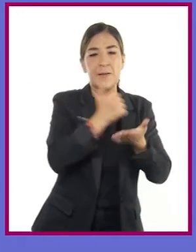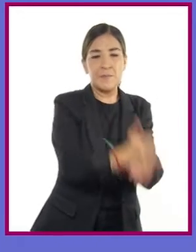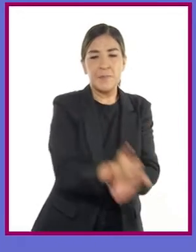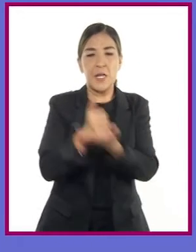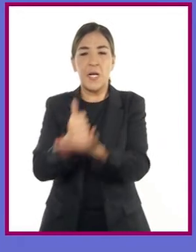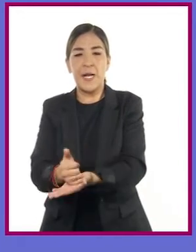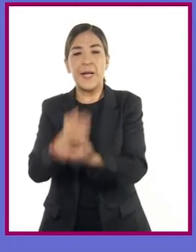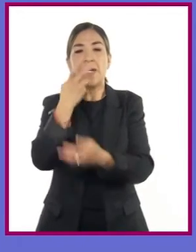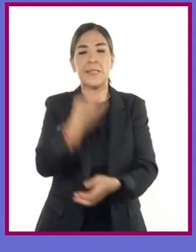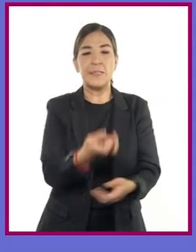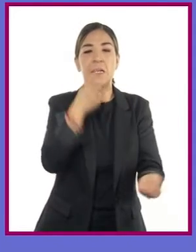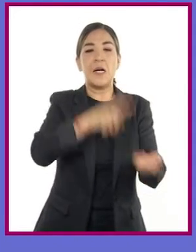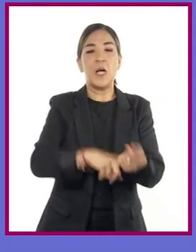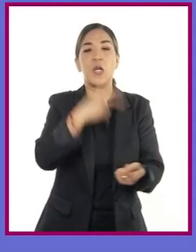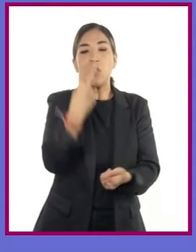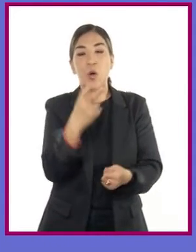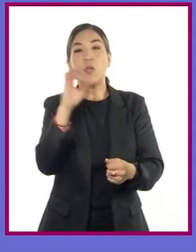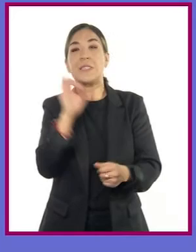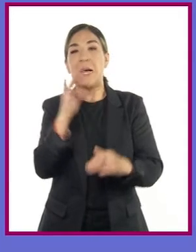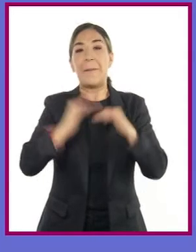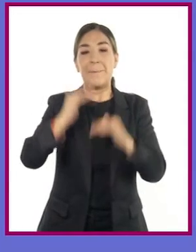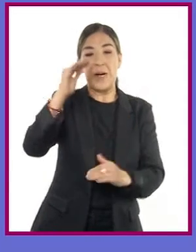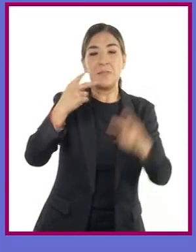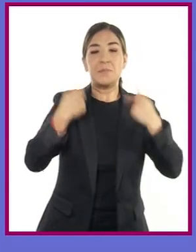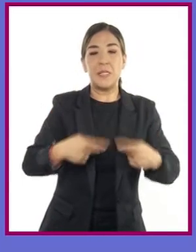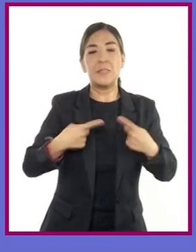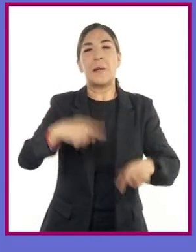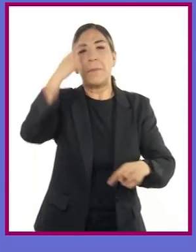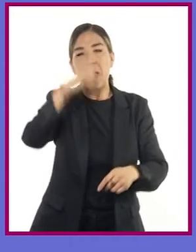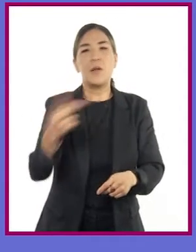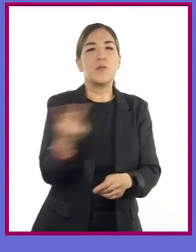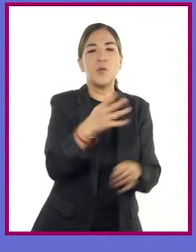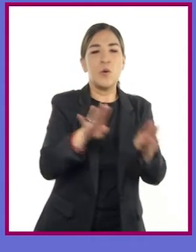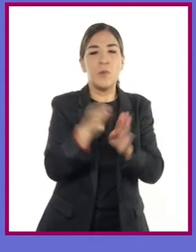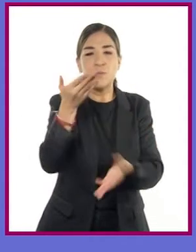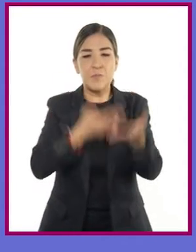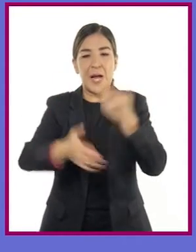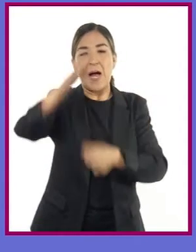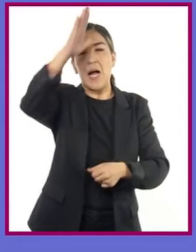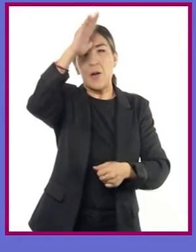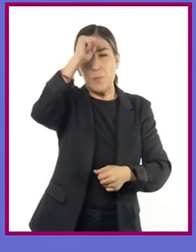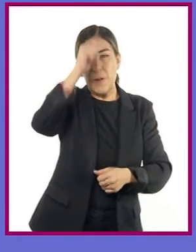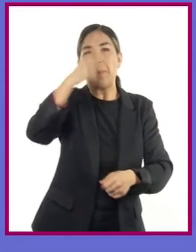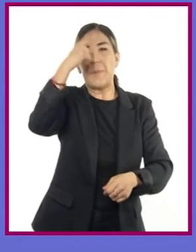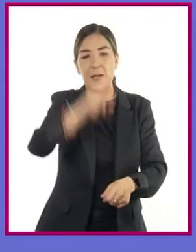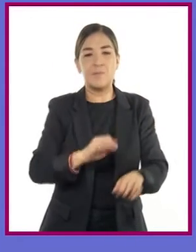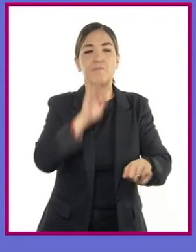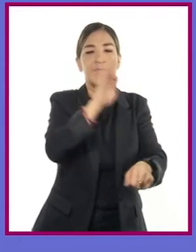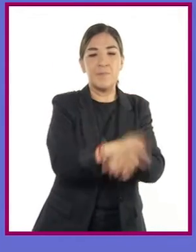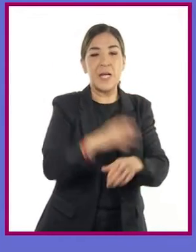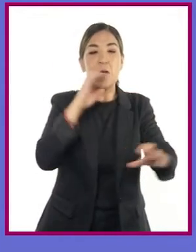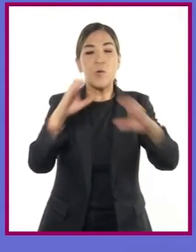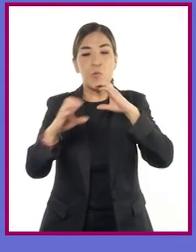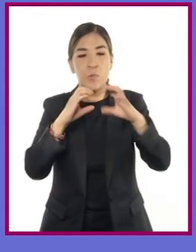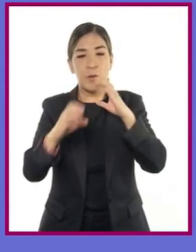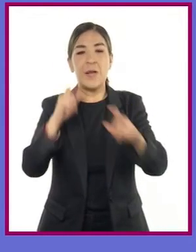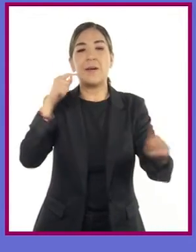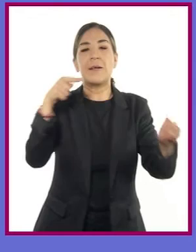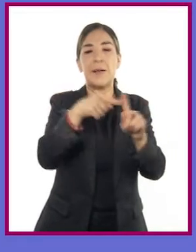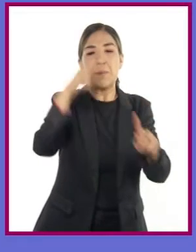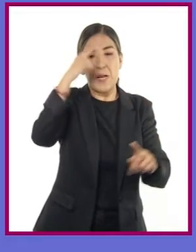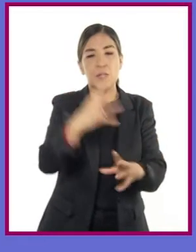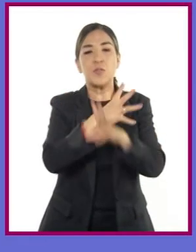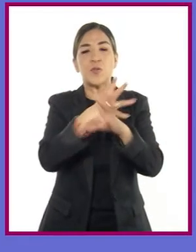es intervenir entre dos o más partes para ayudarlas a ponerse de acuerdo. Busca garantizar que la comunicación se centre en la búsqueda